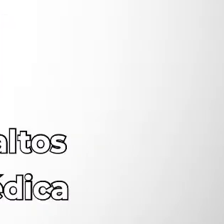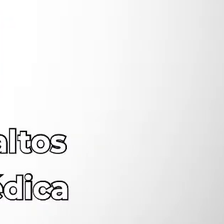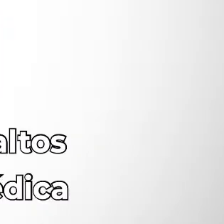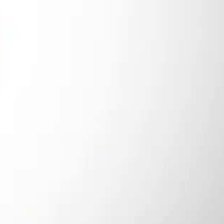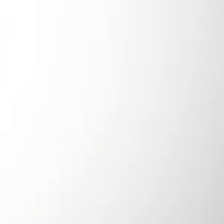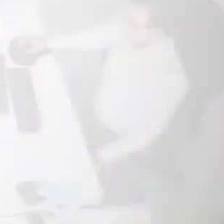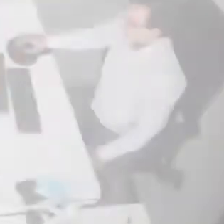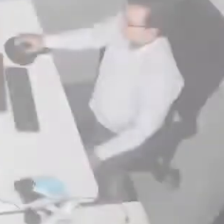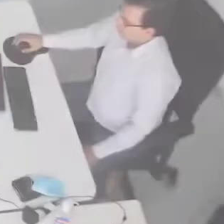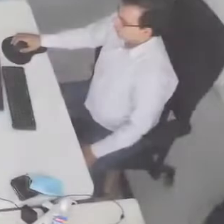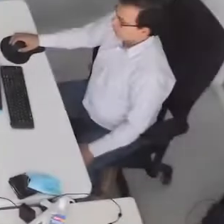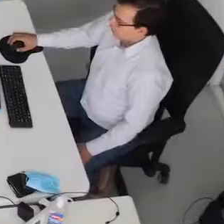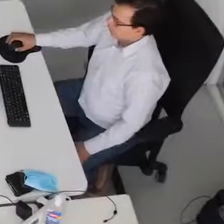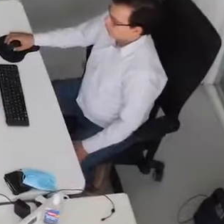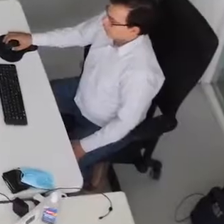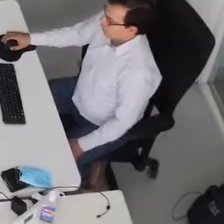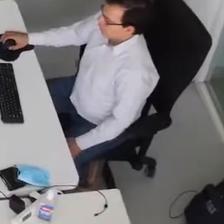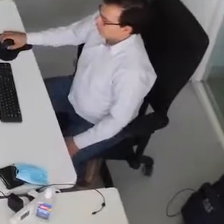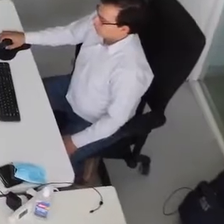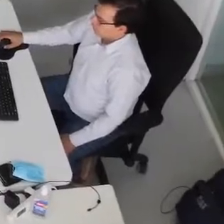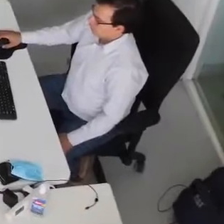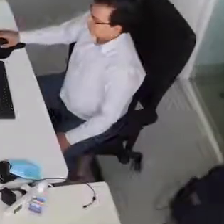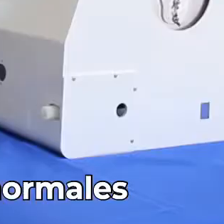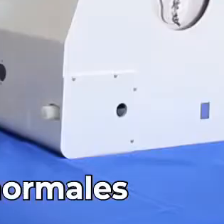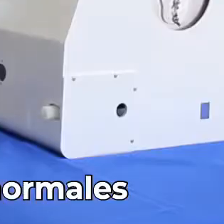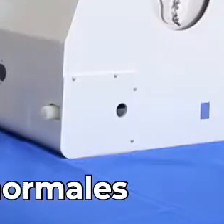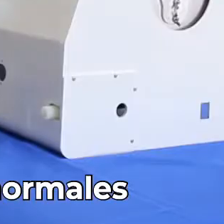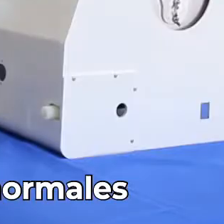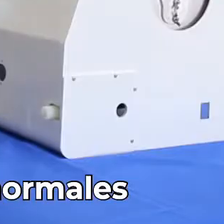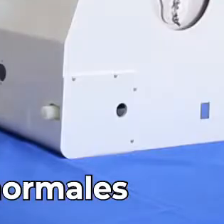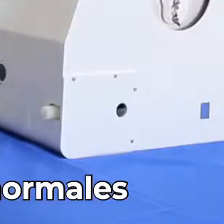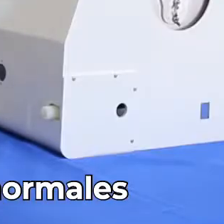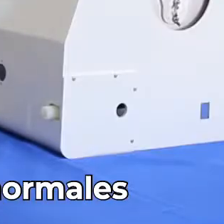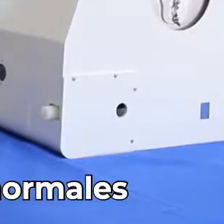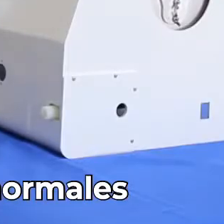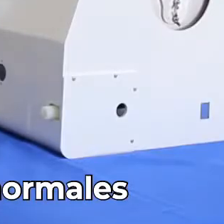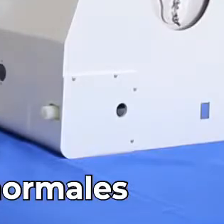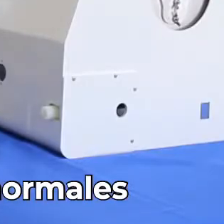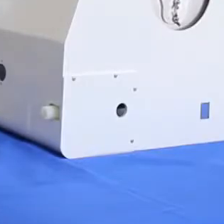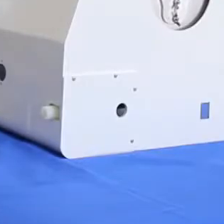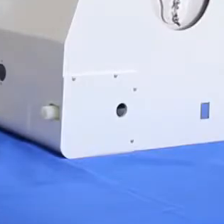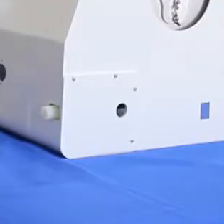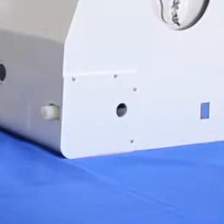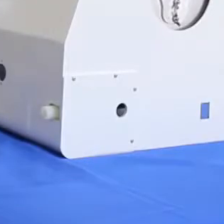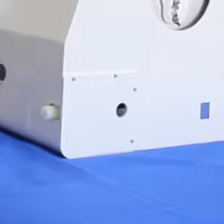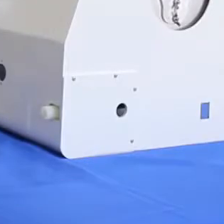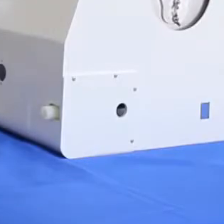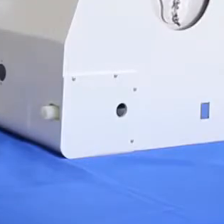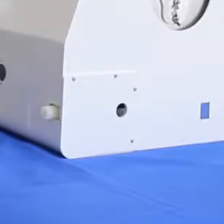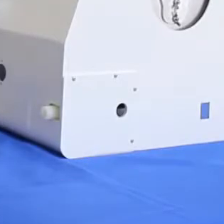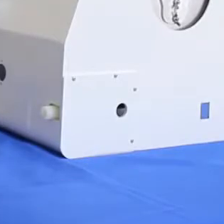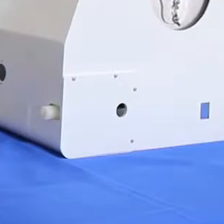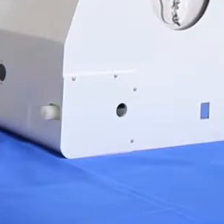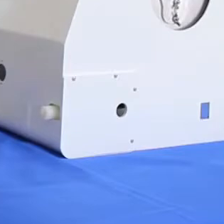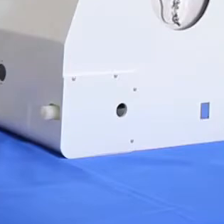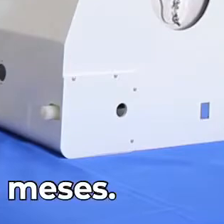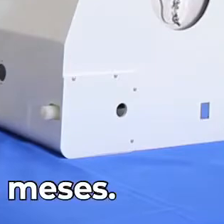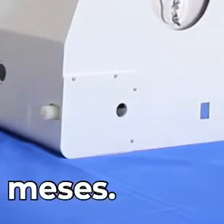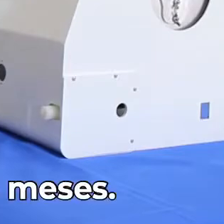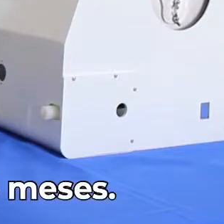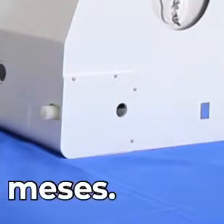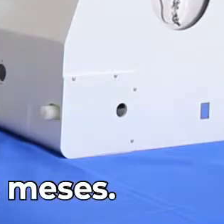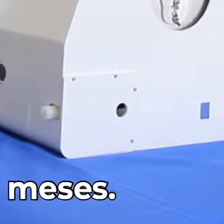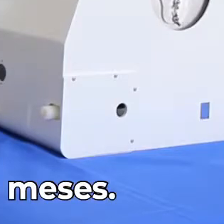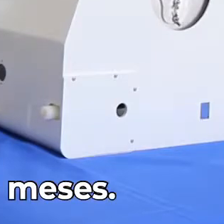seguridad biomédica y calidad de ingeniería. Es un proceso que en condiciones normales se lleva de 3 a 5 años